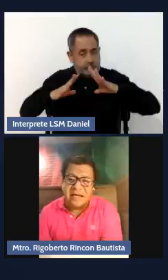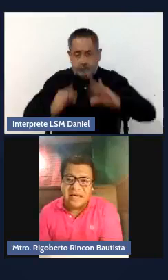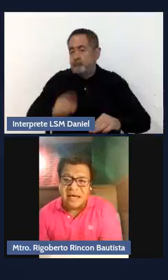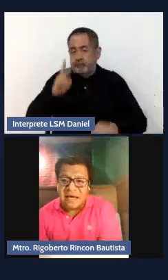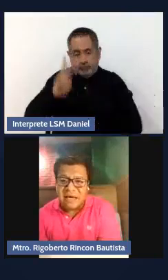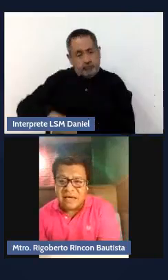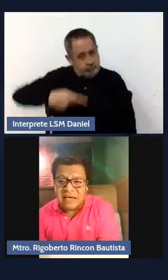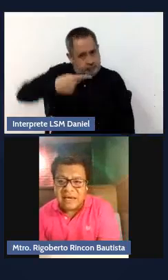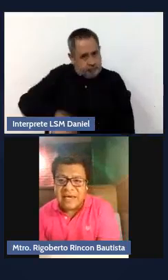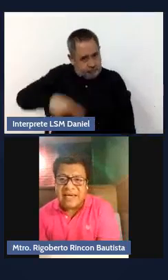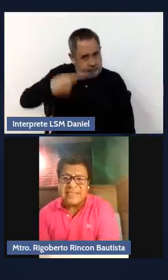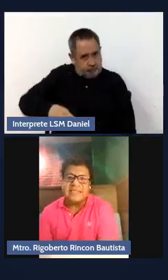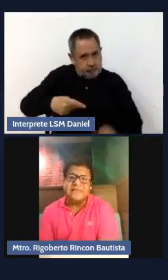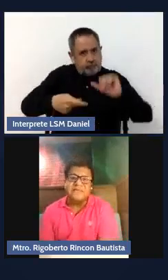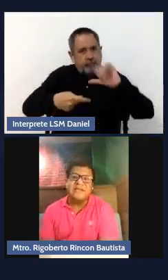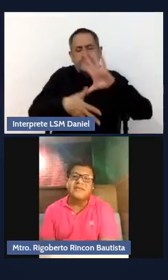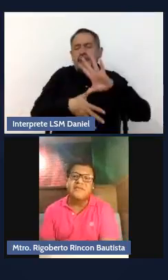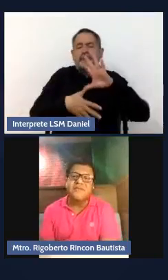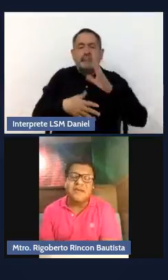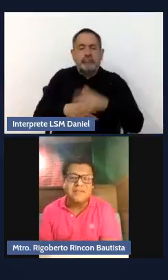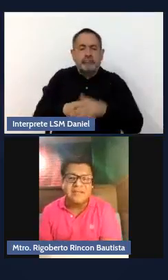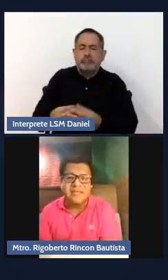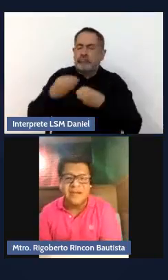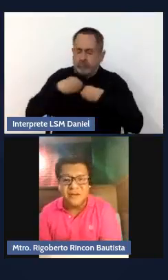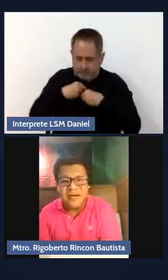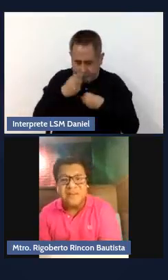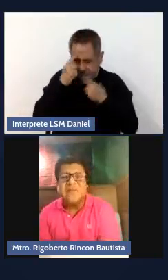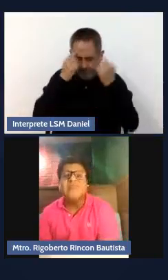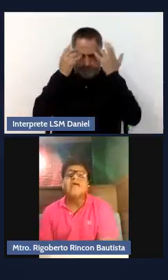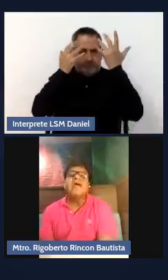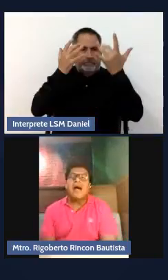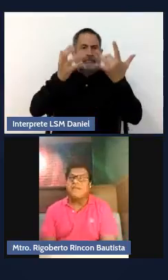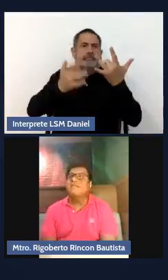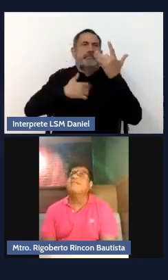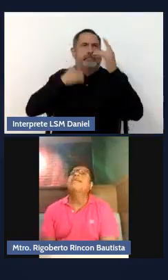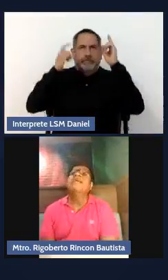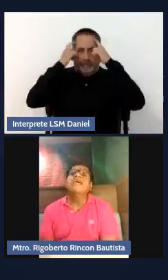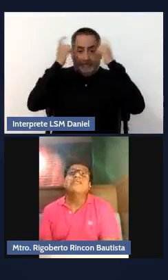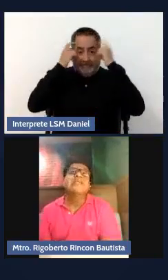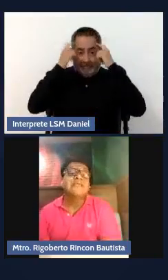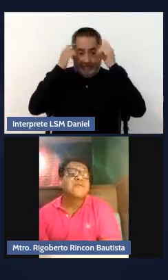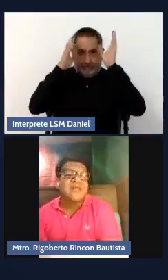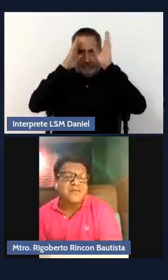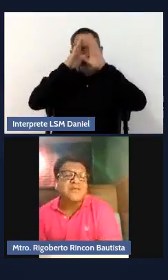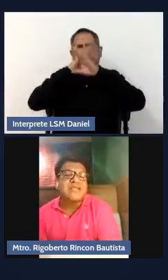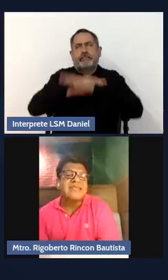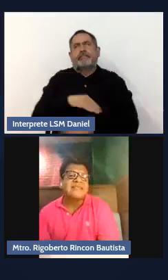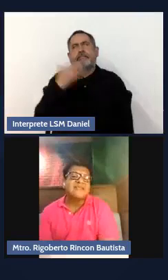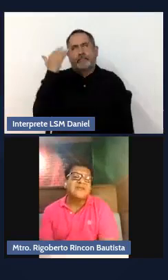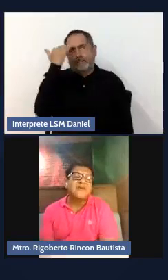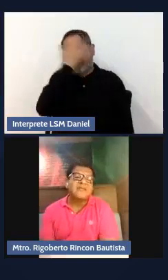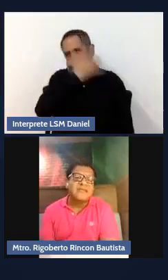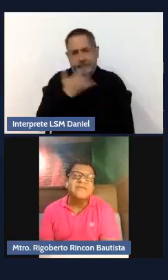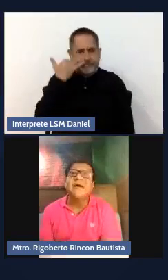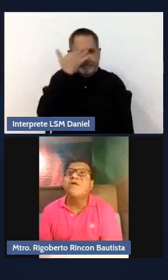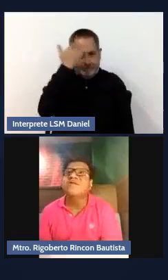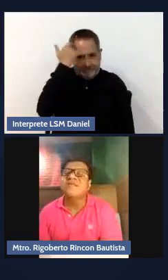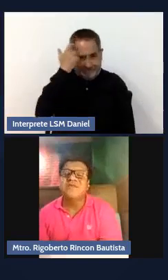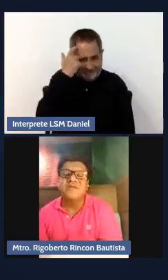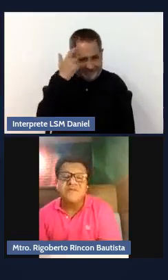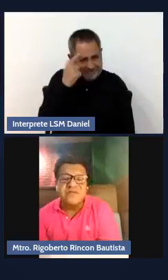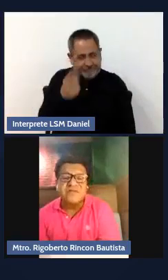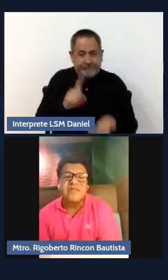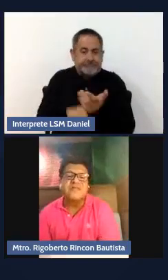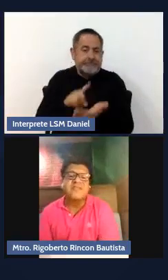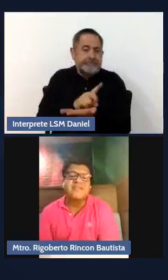que ejerce efectos sobre la mente y el cuerpo. Al final, si es una sustancia psicoactiva o si es una